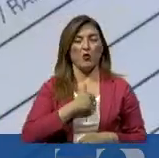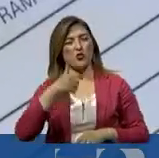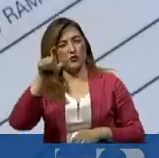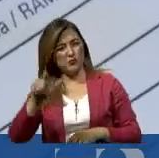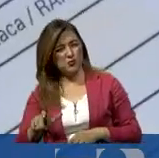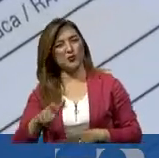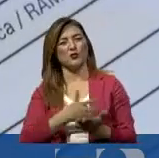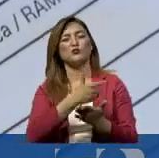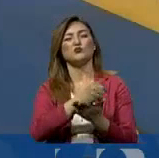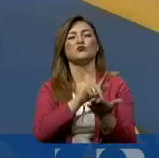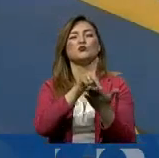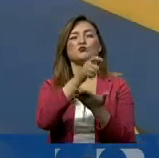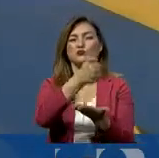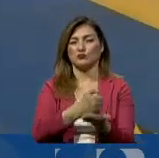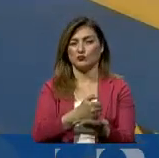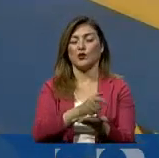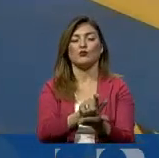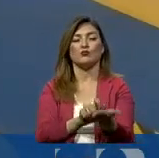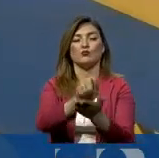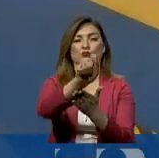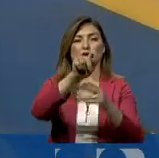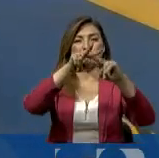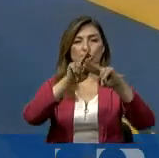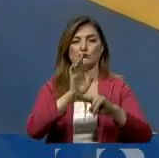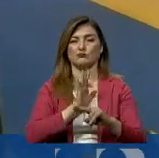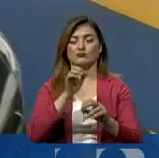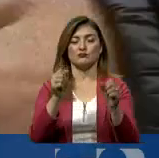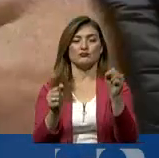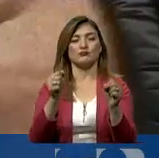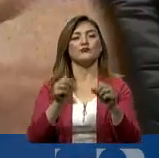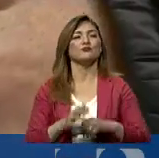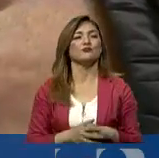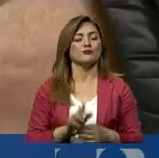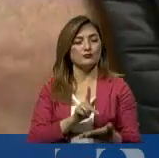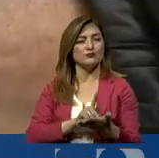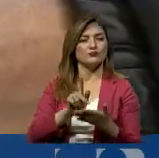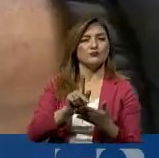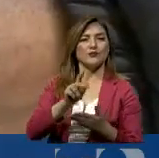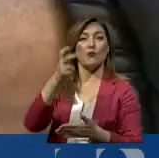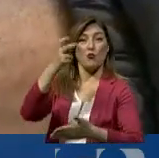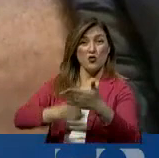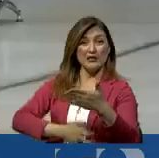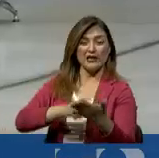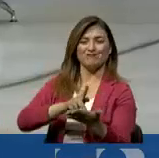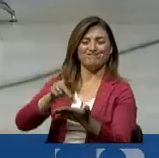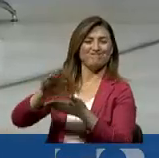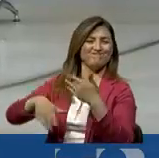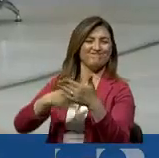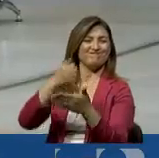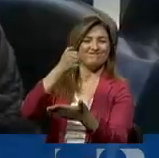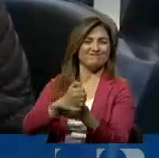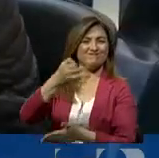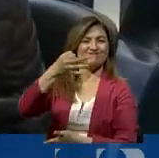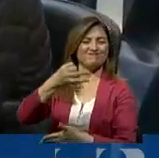necesario el pago de la matrícula, tener la aprobación de la revisión técnica vehicular, cancelar las infracciones de tránsito, matrícula